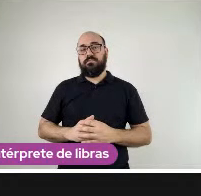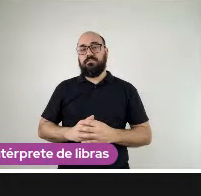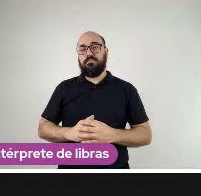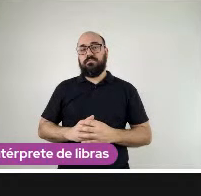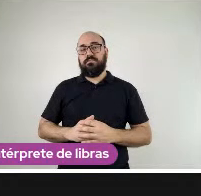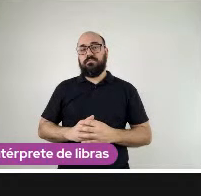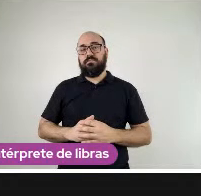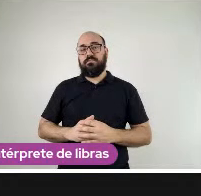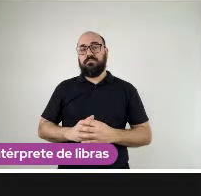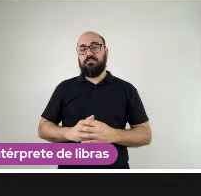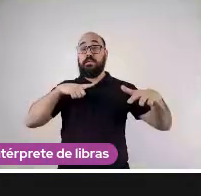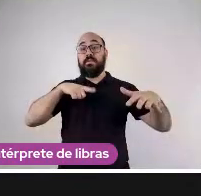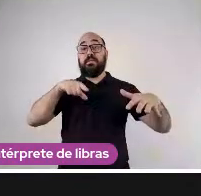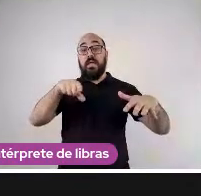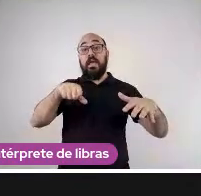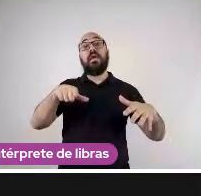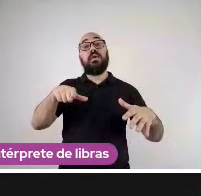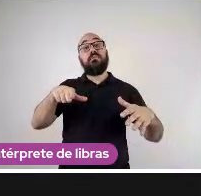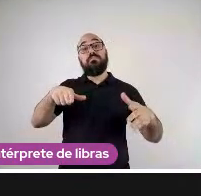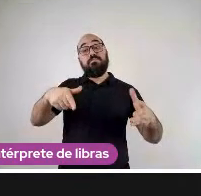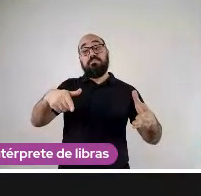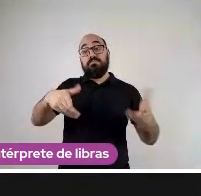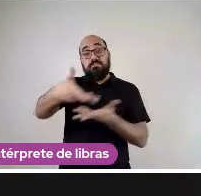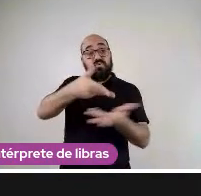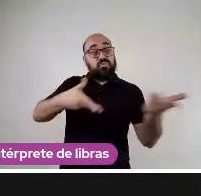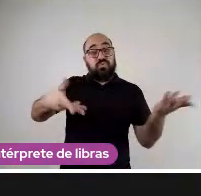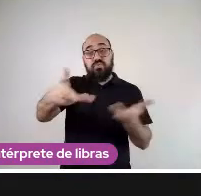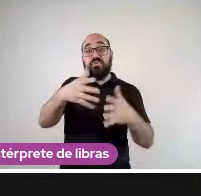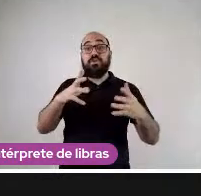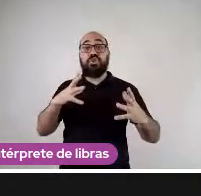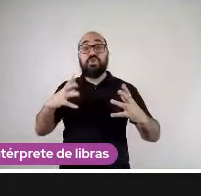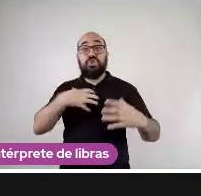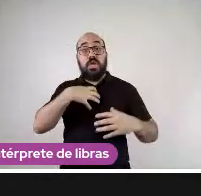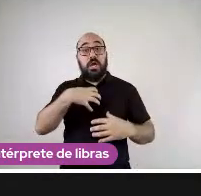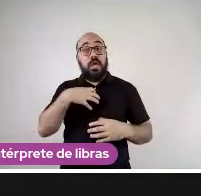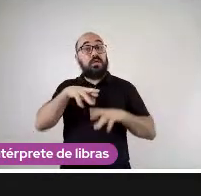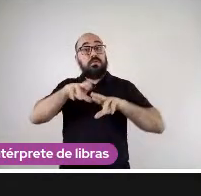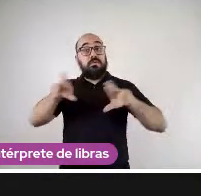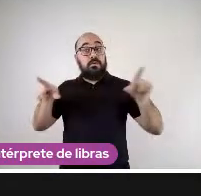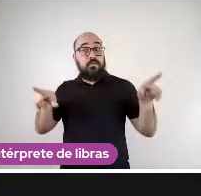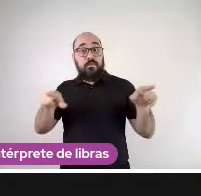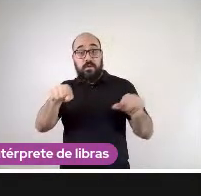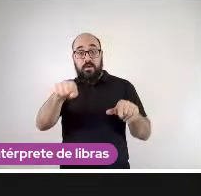muchos sitios se están viendo inundados. No es un caso aislado en el mundo.